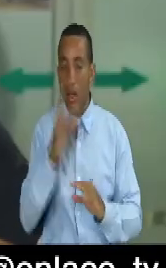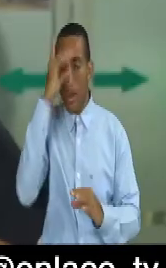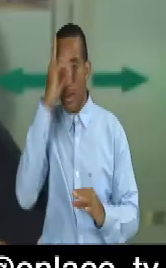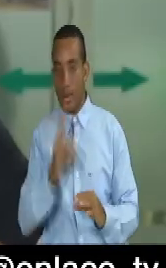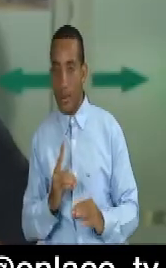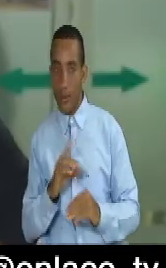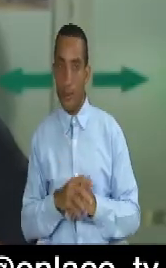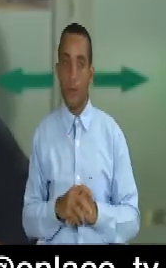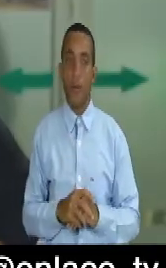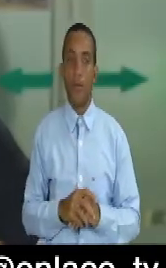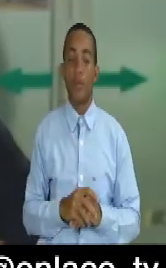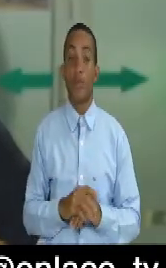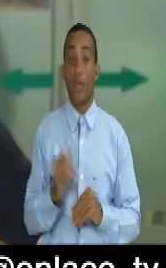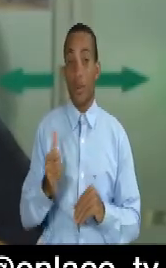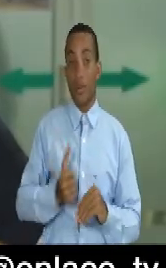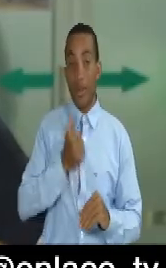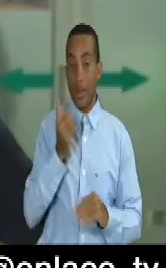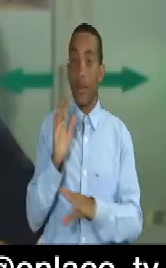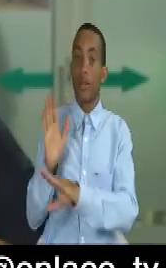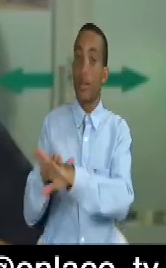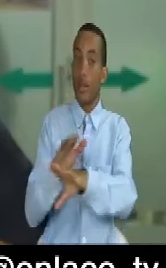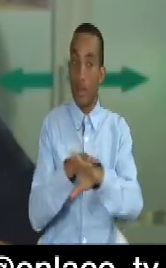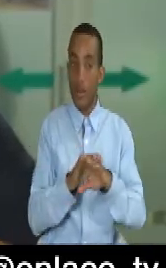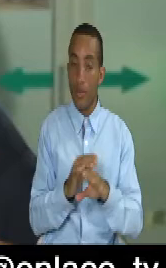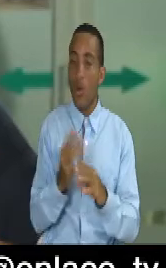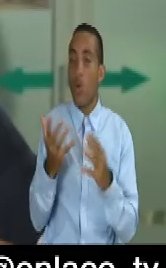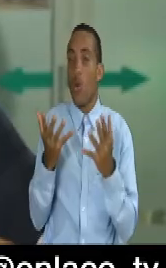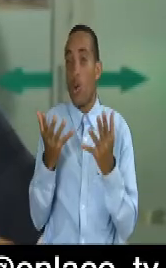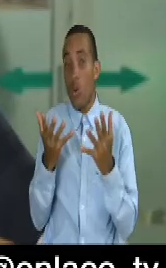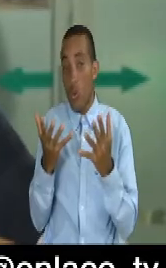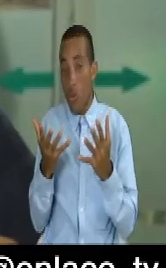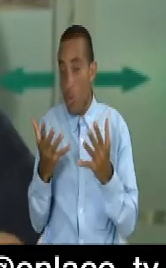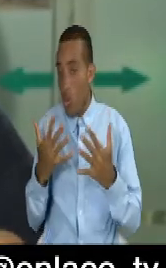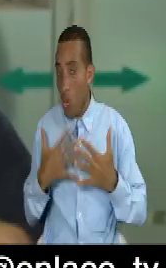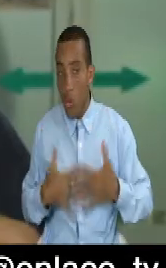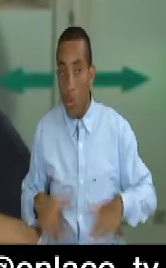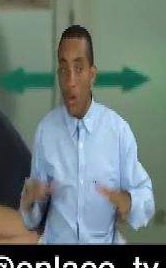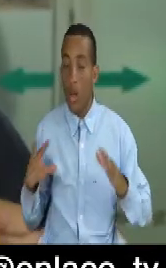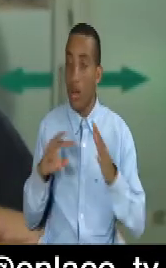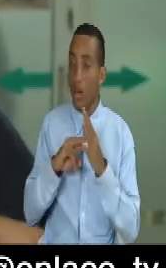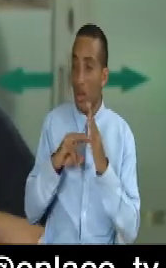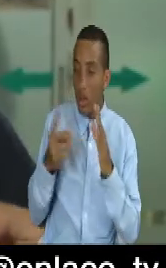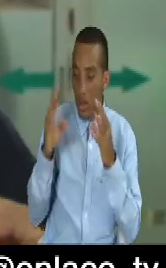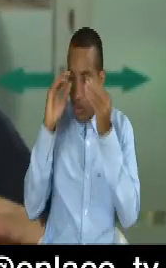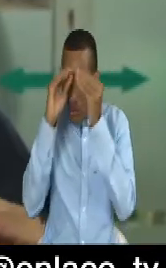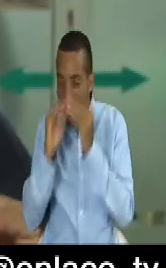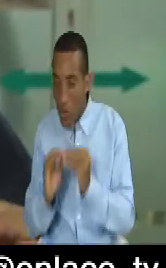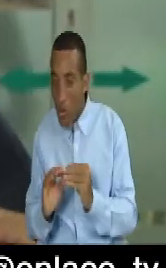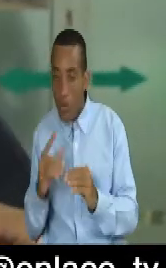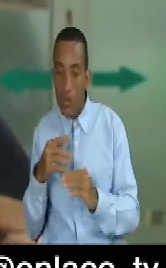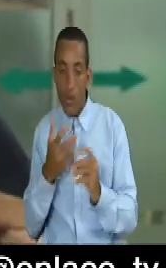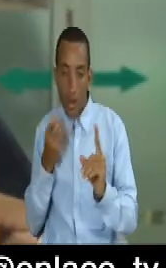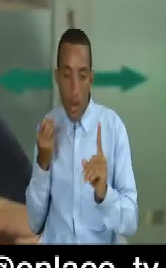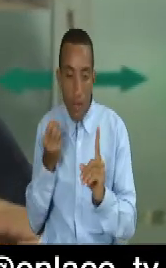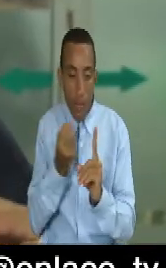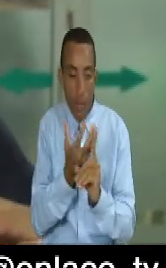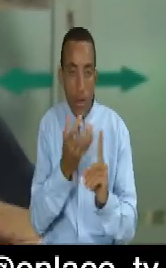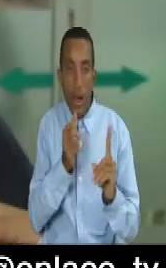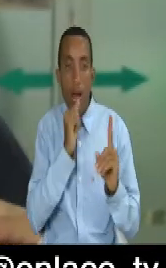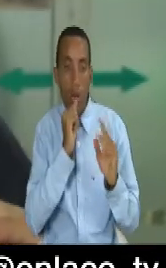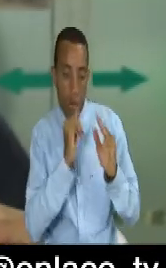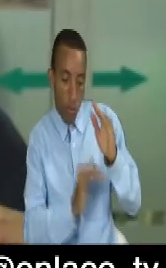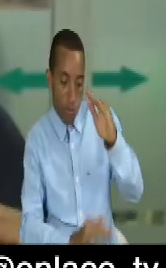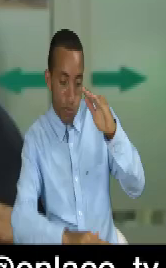de una vez quiero aprovechar este espacio para manifestar que si cualquier técnica o modalidad de explotación afecta a los yacimientos de agua,